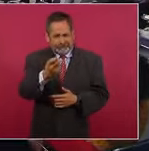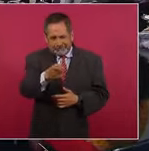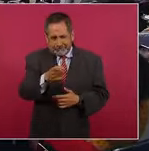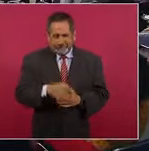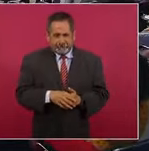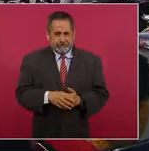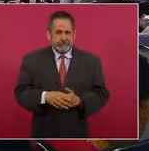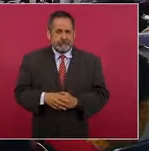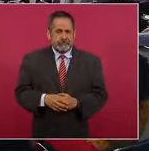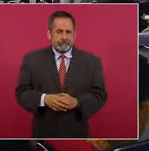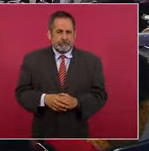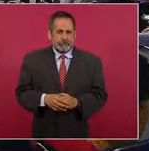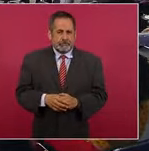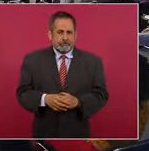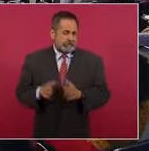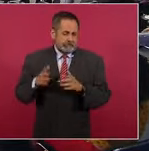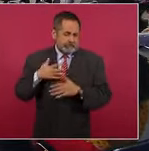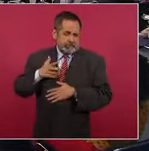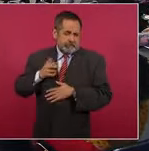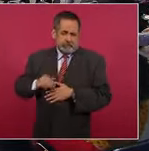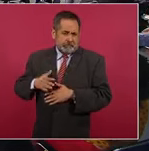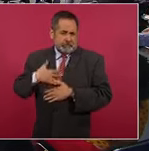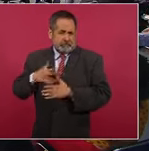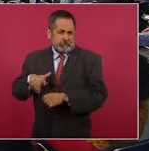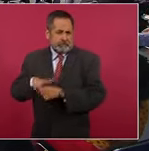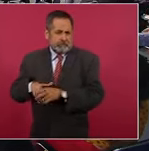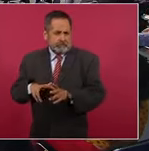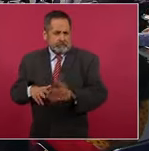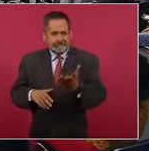como es o como era.